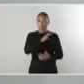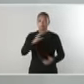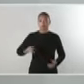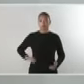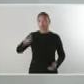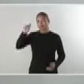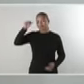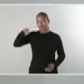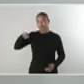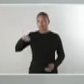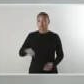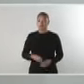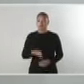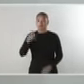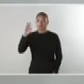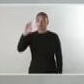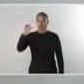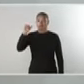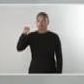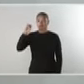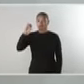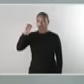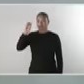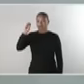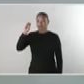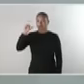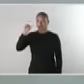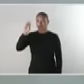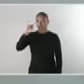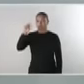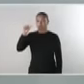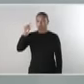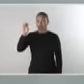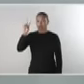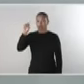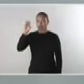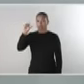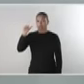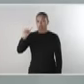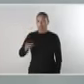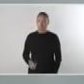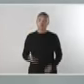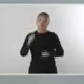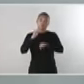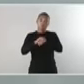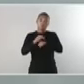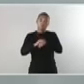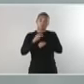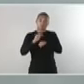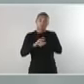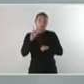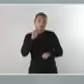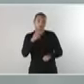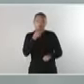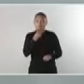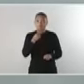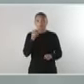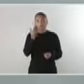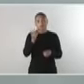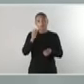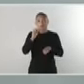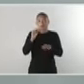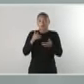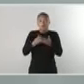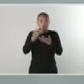Francisco Javier García Cabeza de Vaca Amigas y amigos durante los últimos 18 años hemos